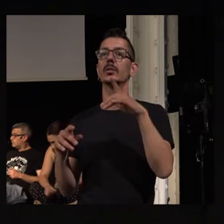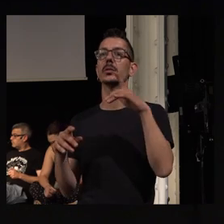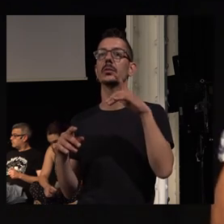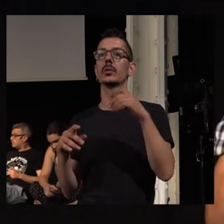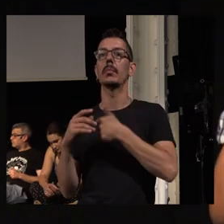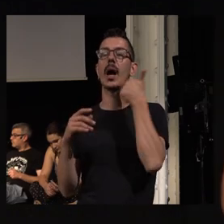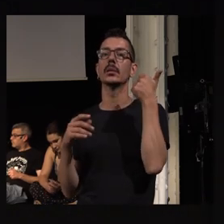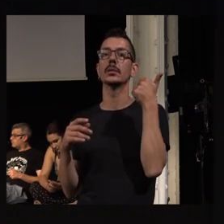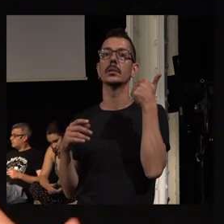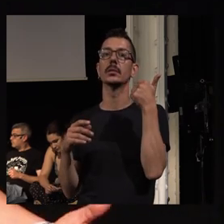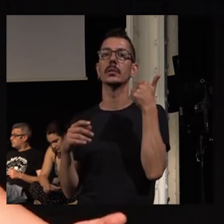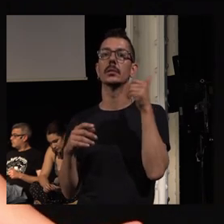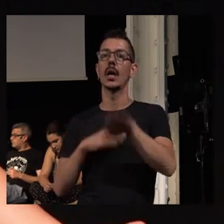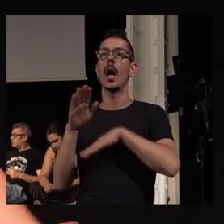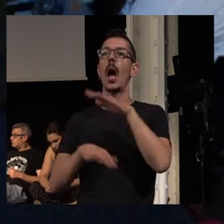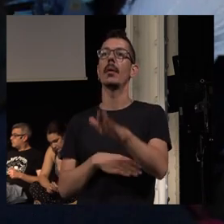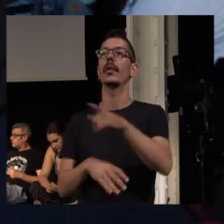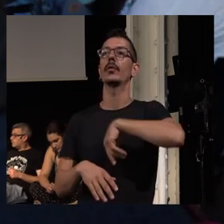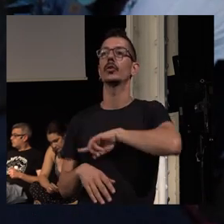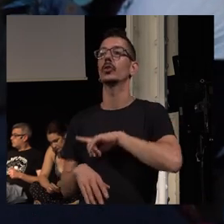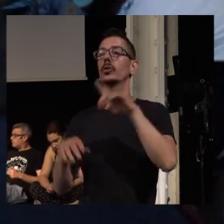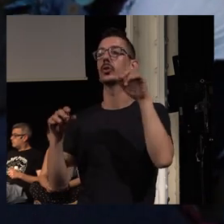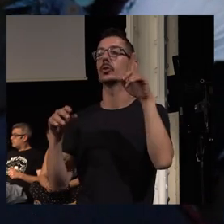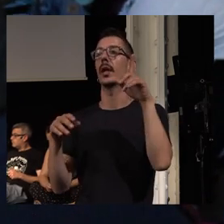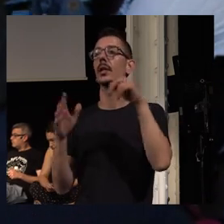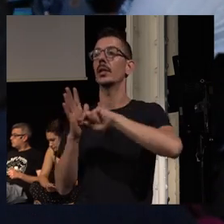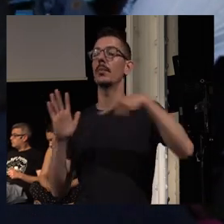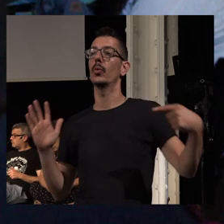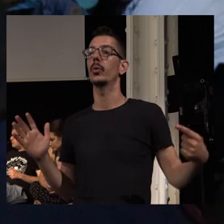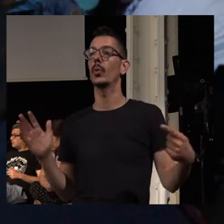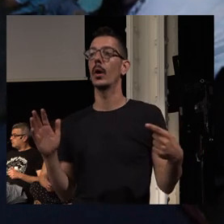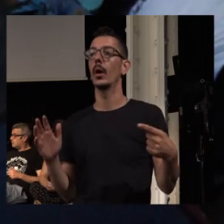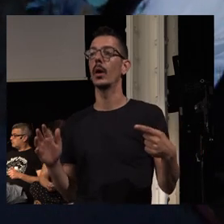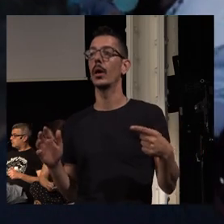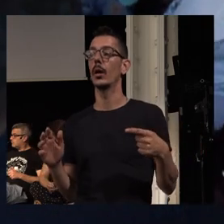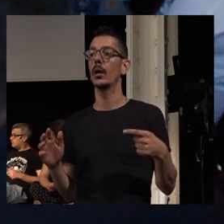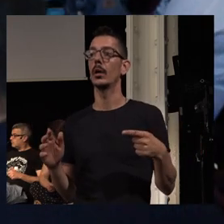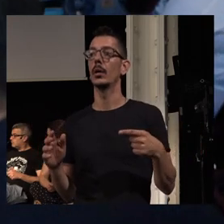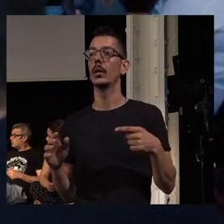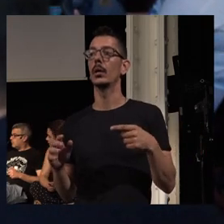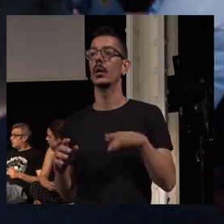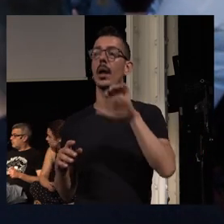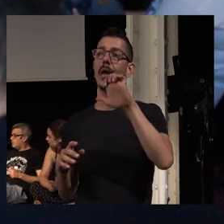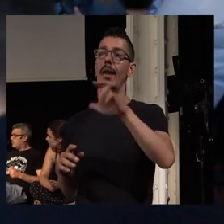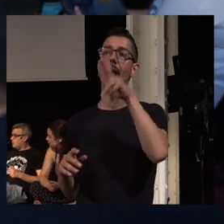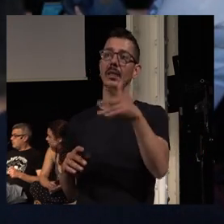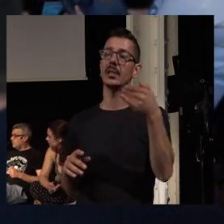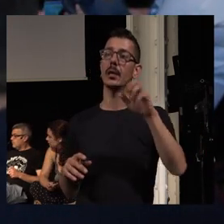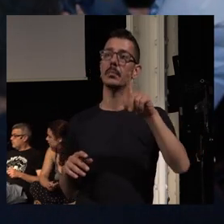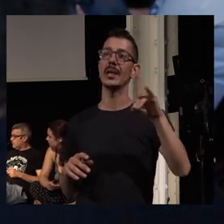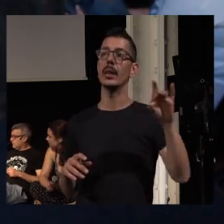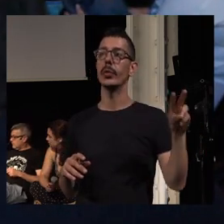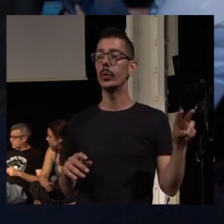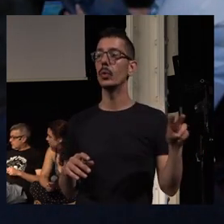contexto más avanzado que hemos tenido en Gipuzkoa en concreto, es que gane EH Bildu las elecciones. EH Bildu es